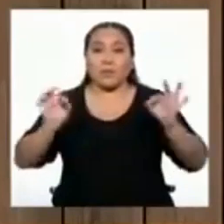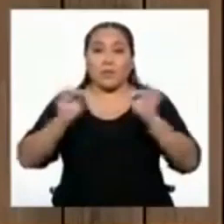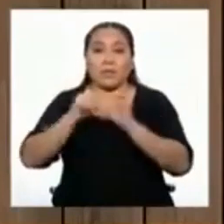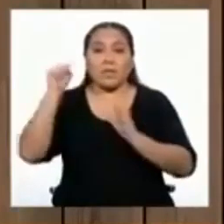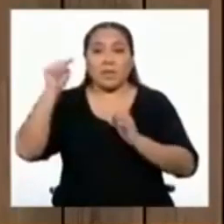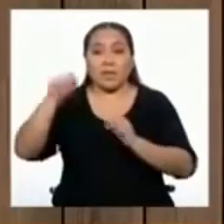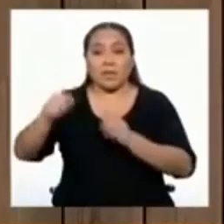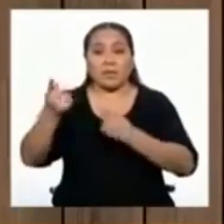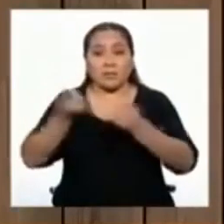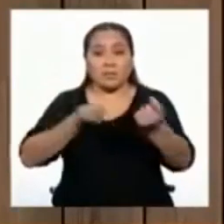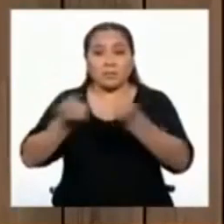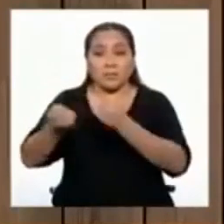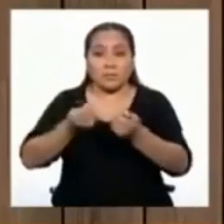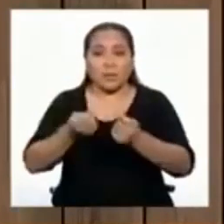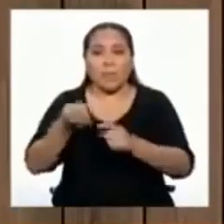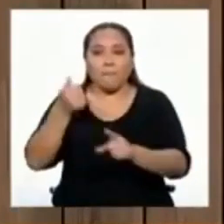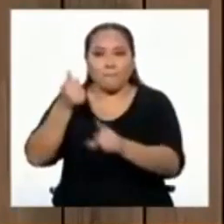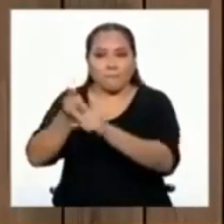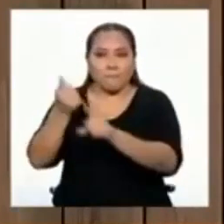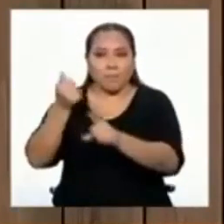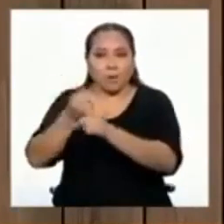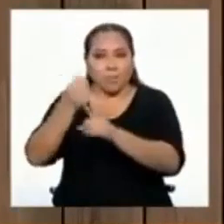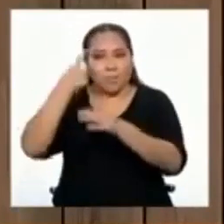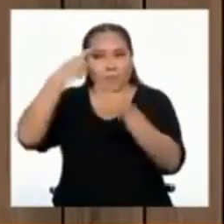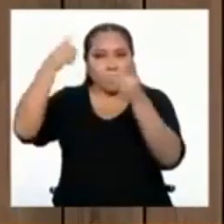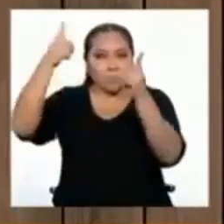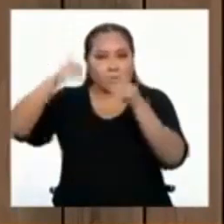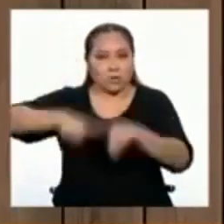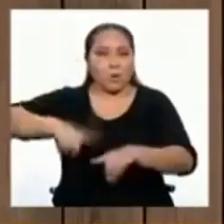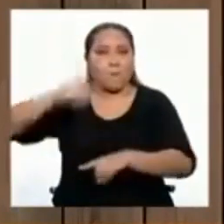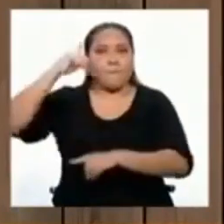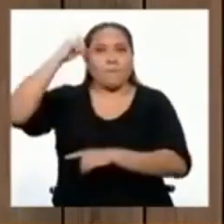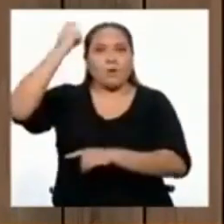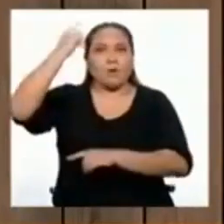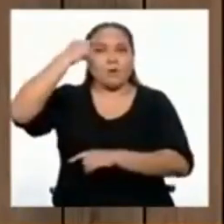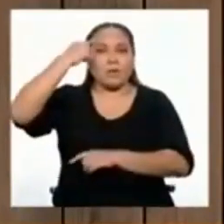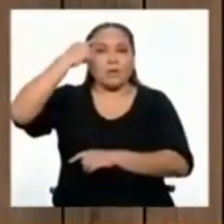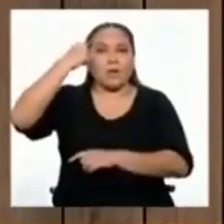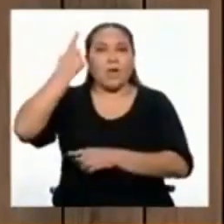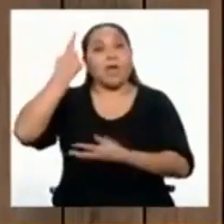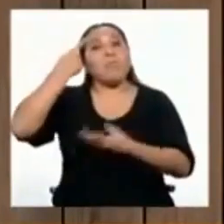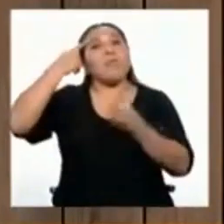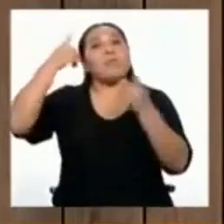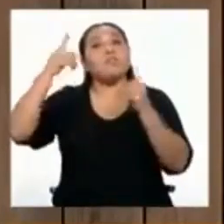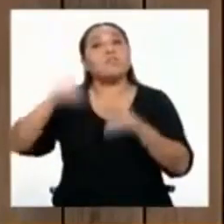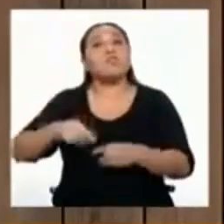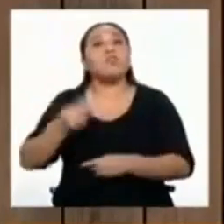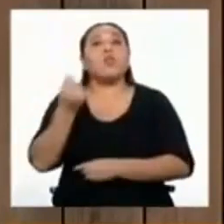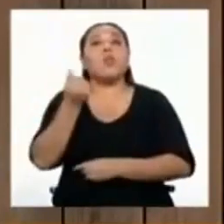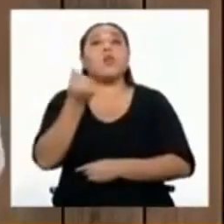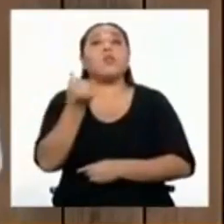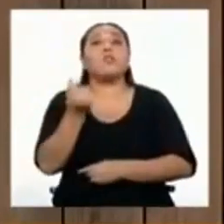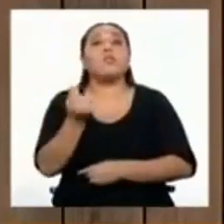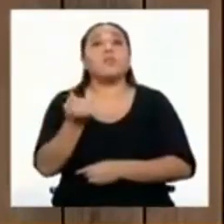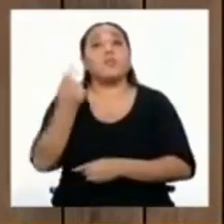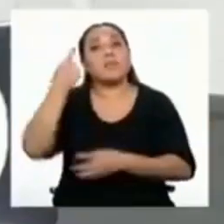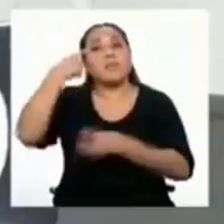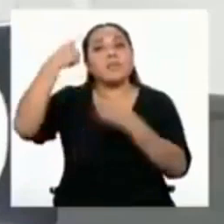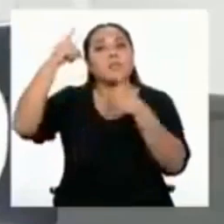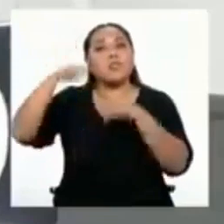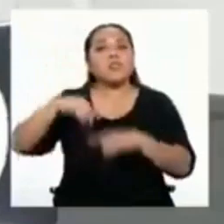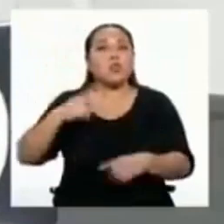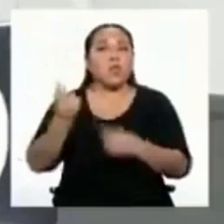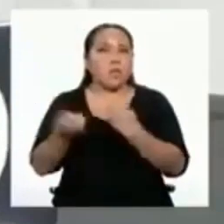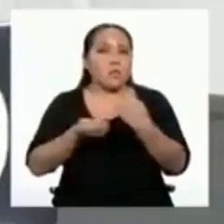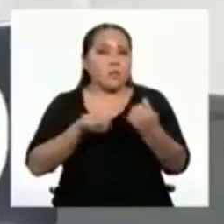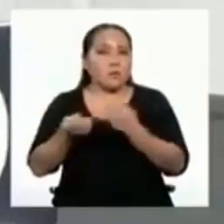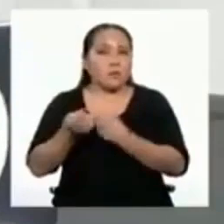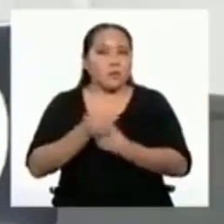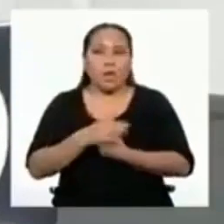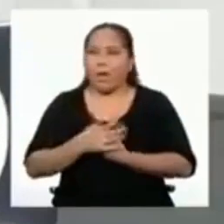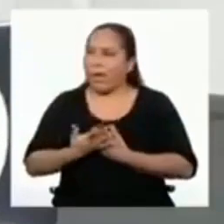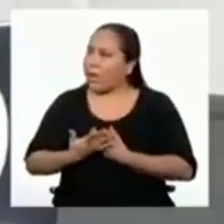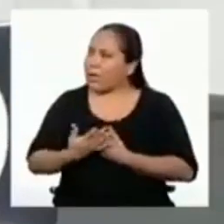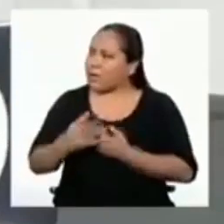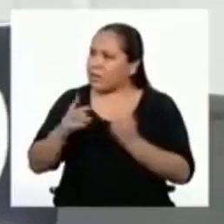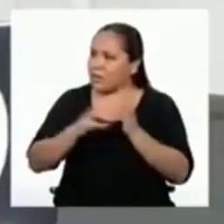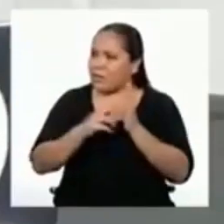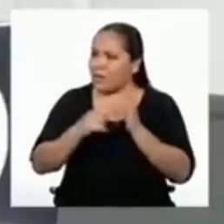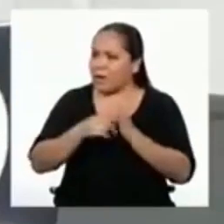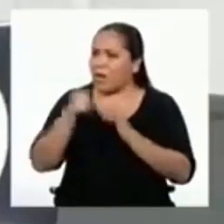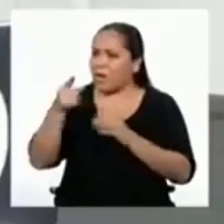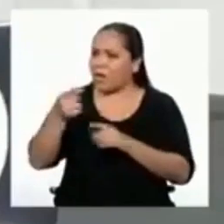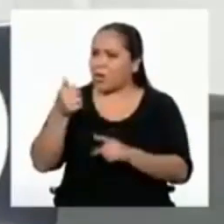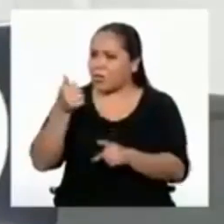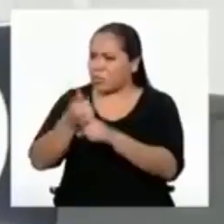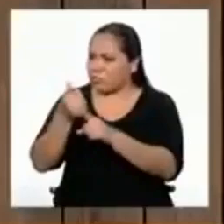gobierno es que cuentan con autonomía política, económica y administrativa. ¿Eso quiere decir que pueden